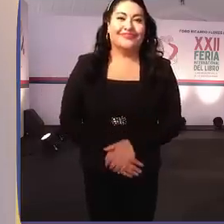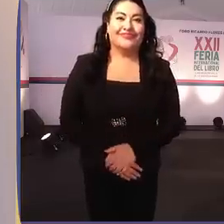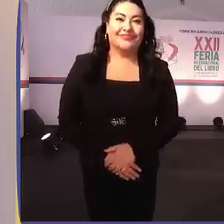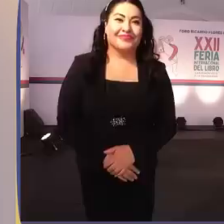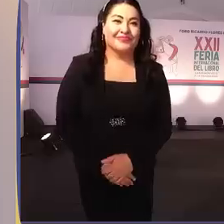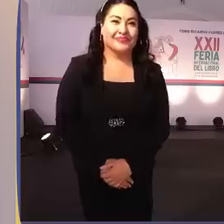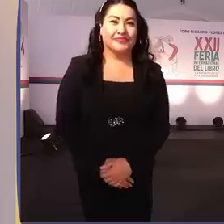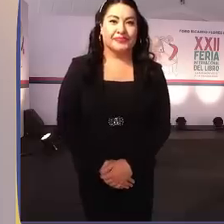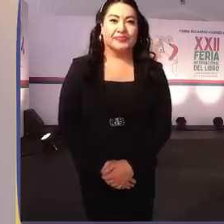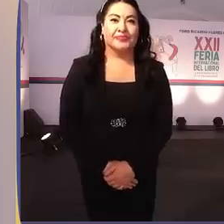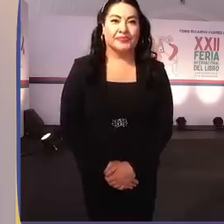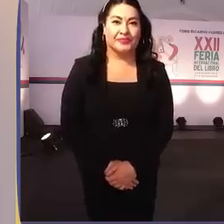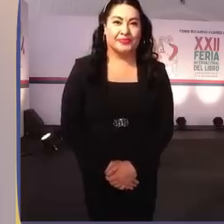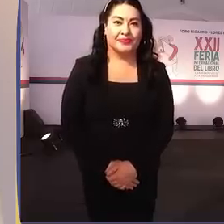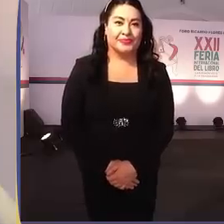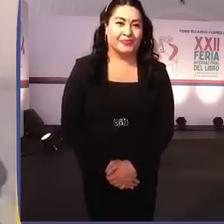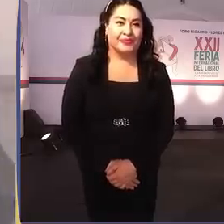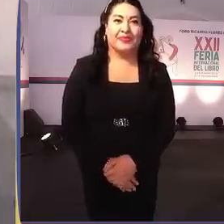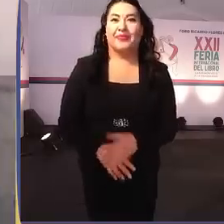es un placer estar con Beatriz.